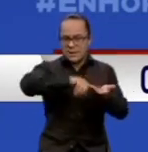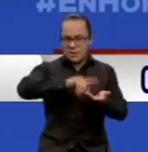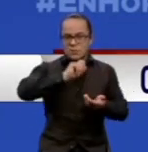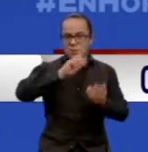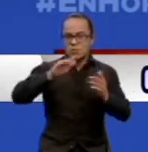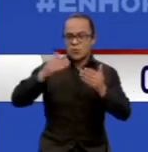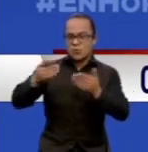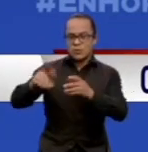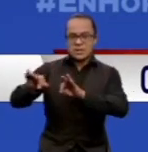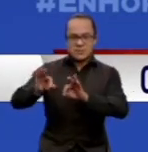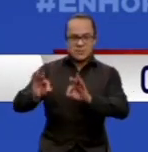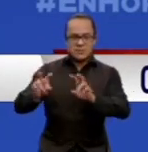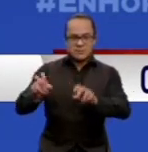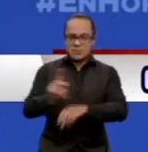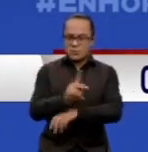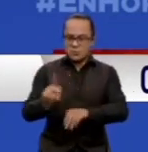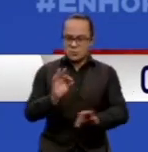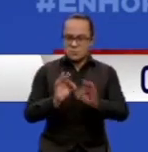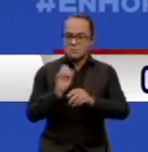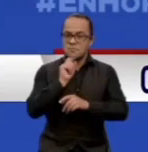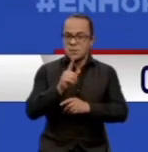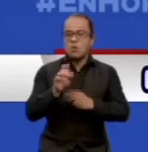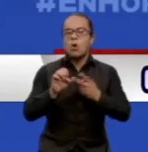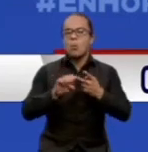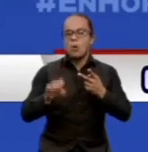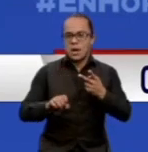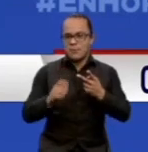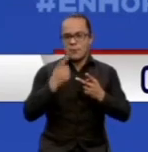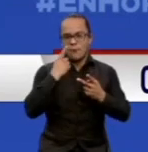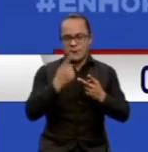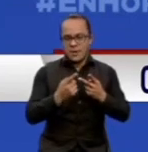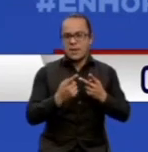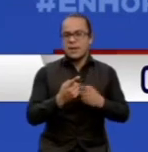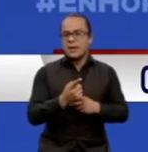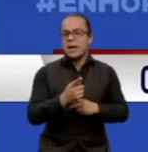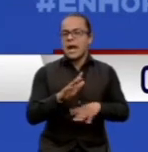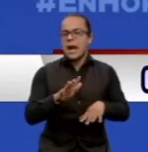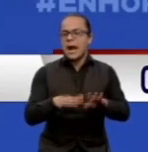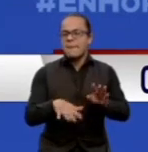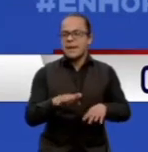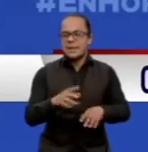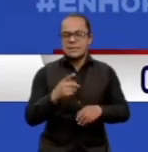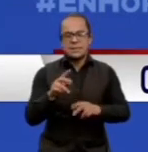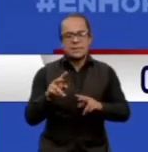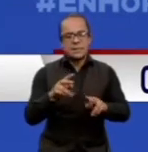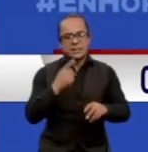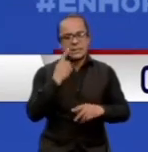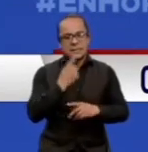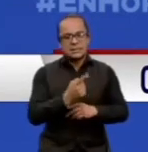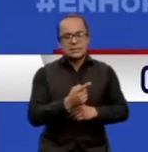habilidad. Otro ejemplo, cuando no cuentas con las habilidades, por ejemplo, para